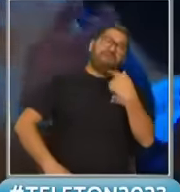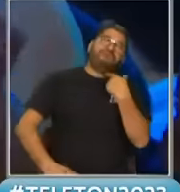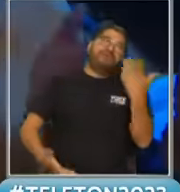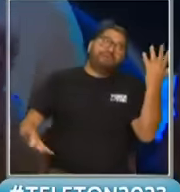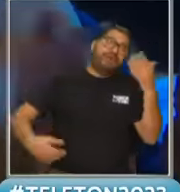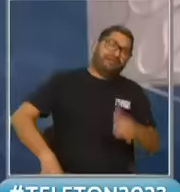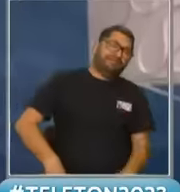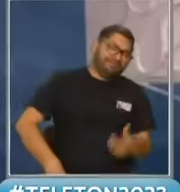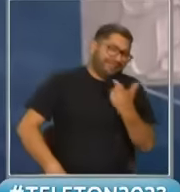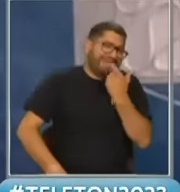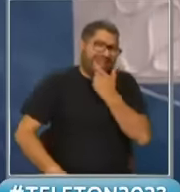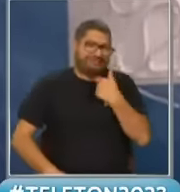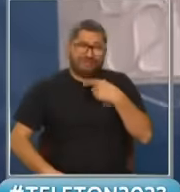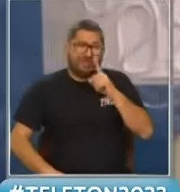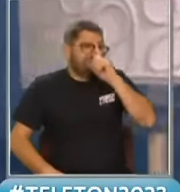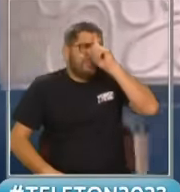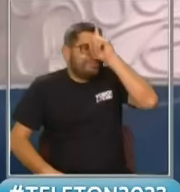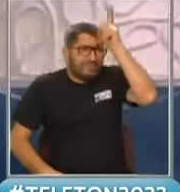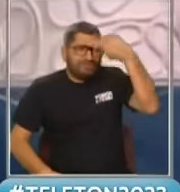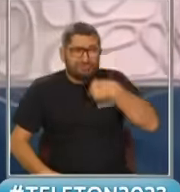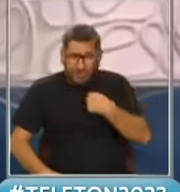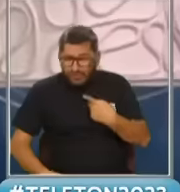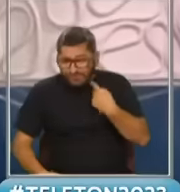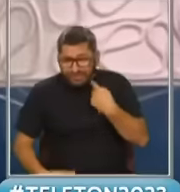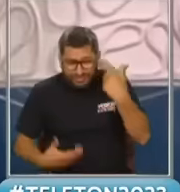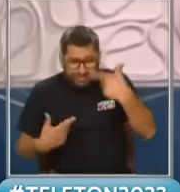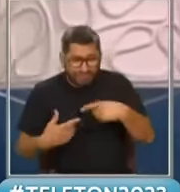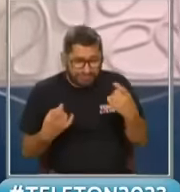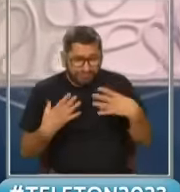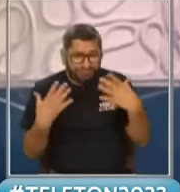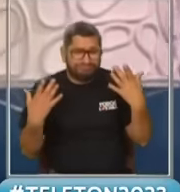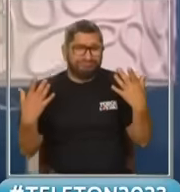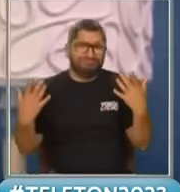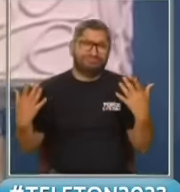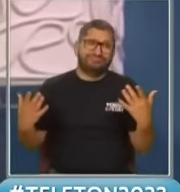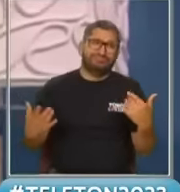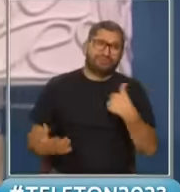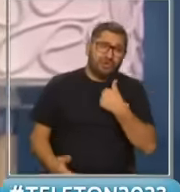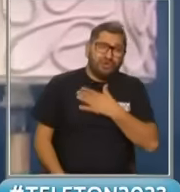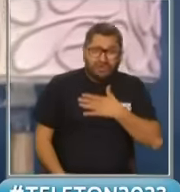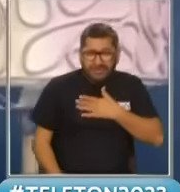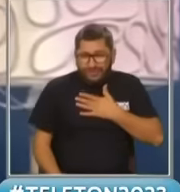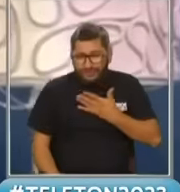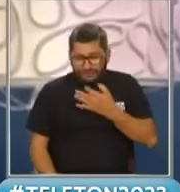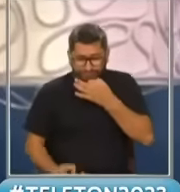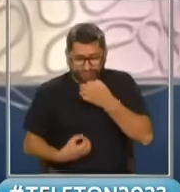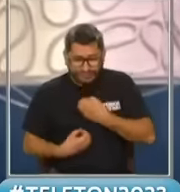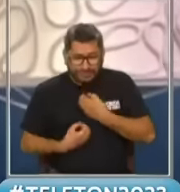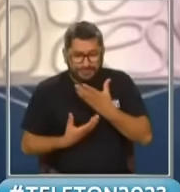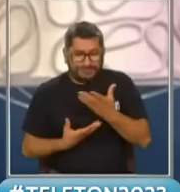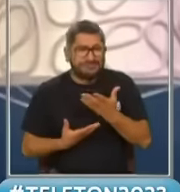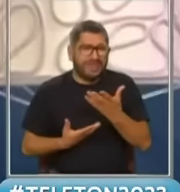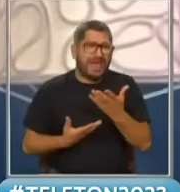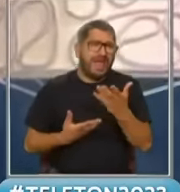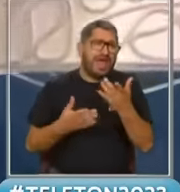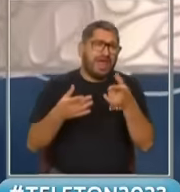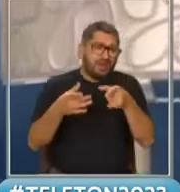No estoy acostumbrado, señor juez, no estoy acostumbrado. No, yo quito todo, todo, todo. Bueno, y ese día cuando me pasó esta cuestión,